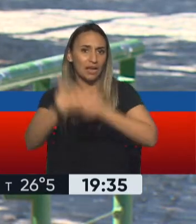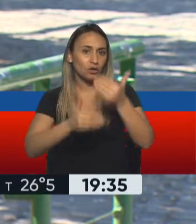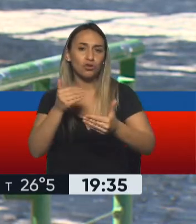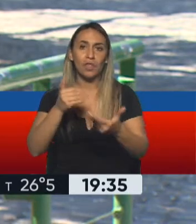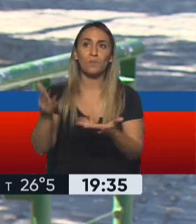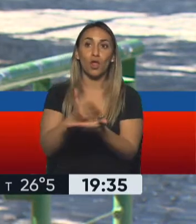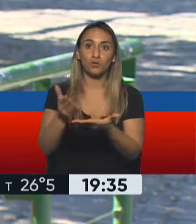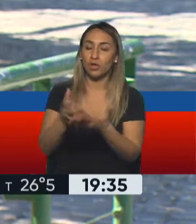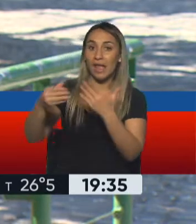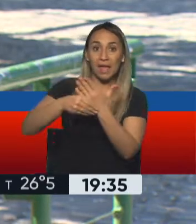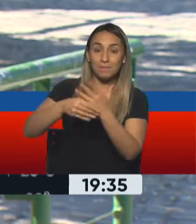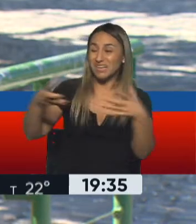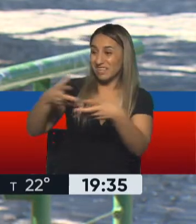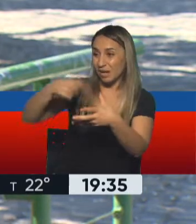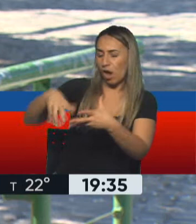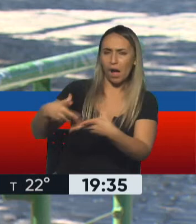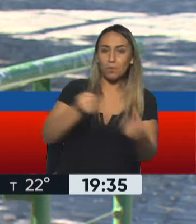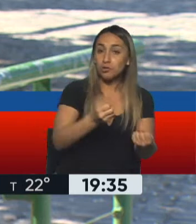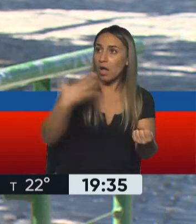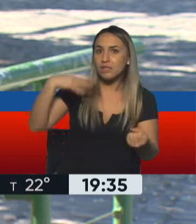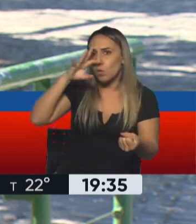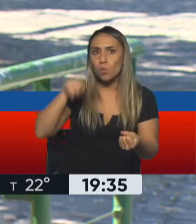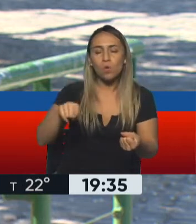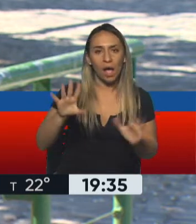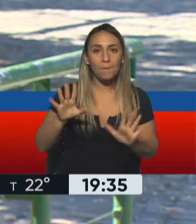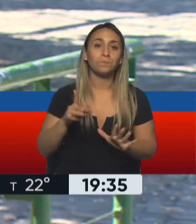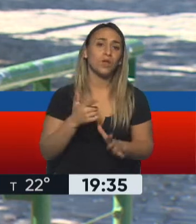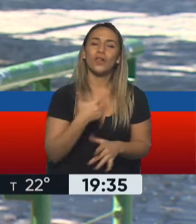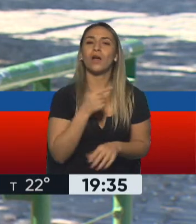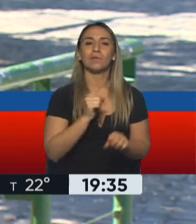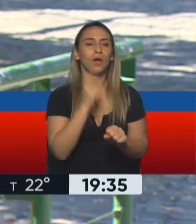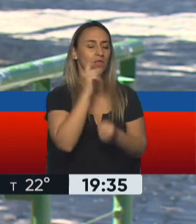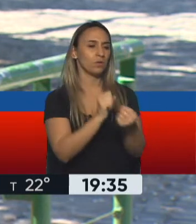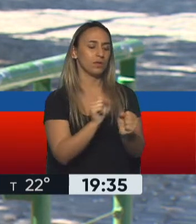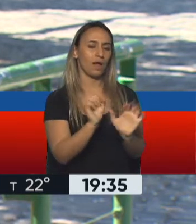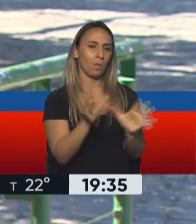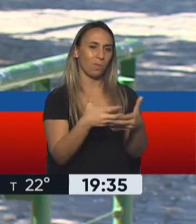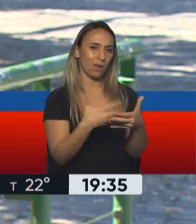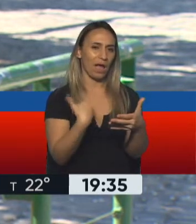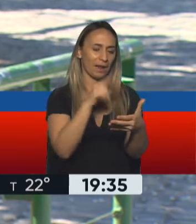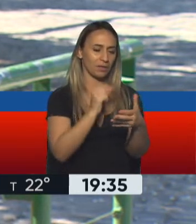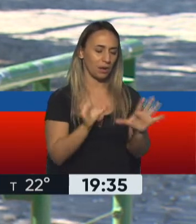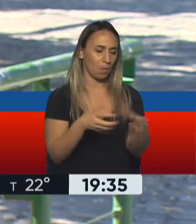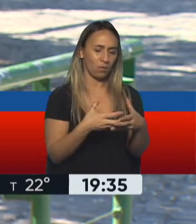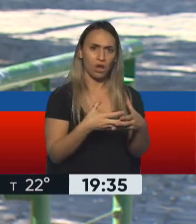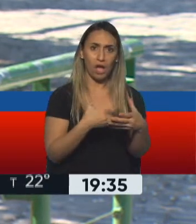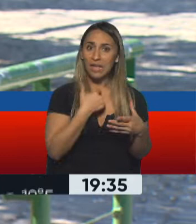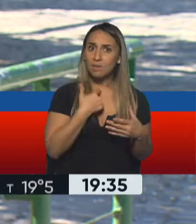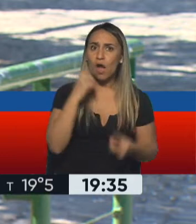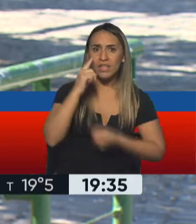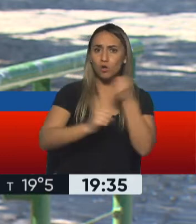producción. Pero tampoco nosotros queremos una industria protegida que esté encerrado en su país. Nosotros queremos una industria